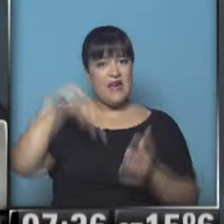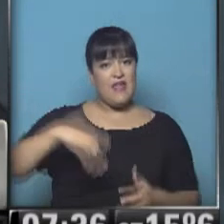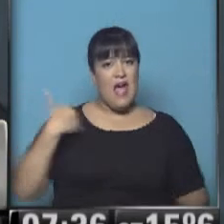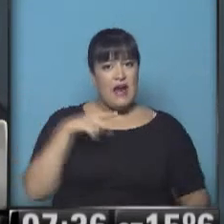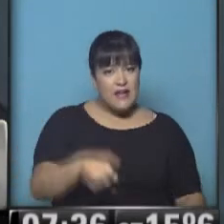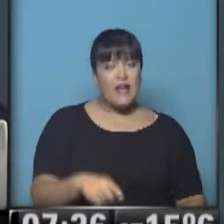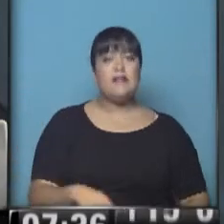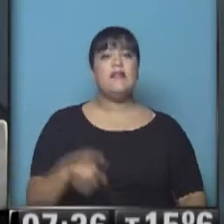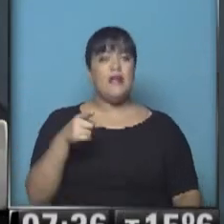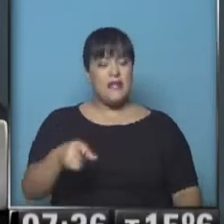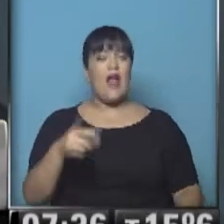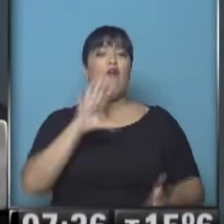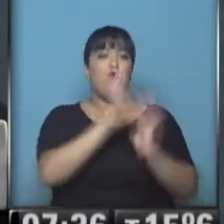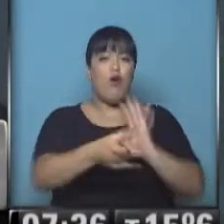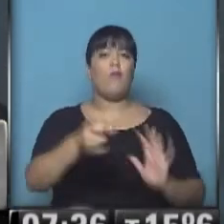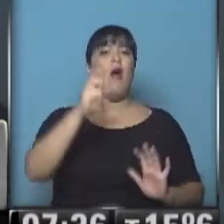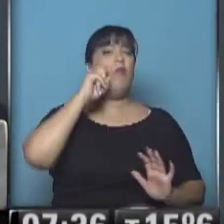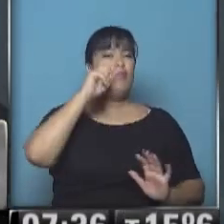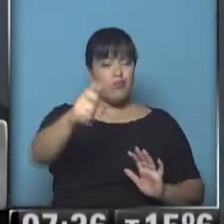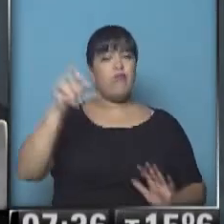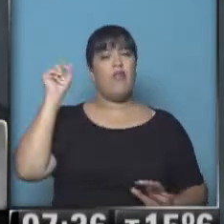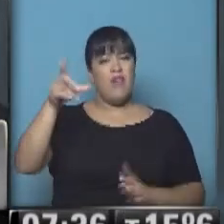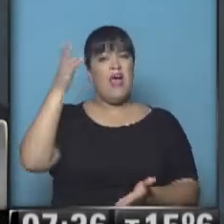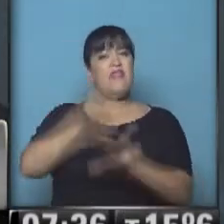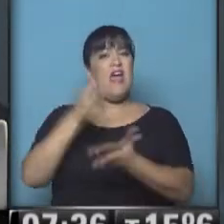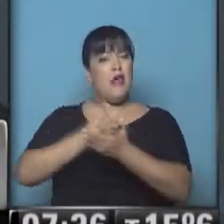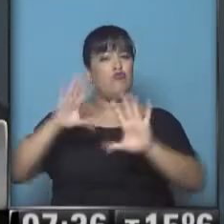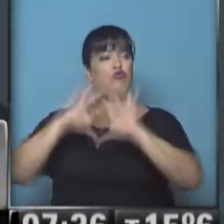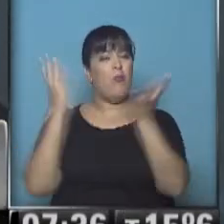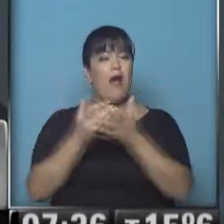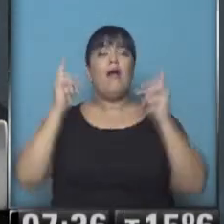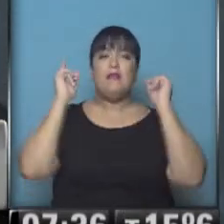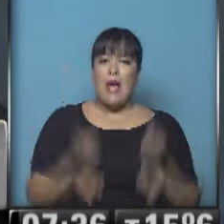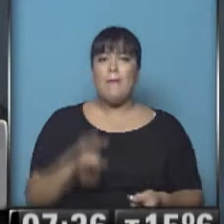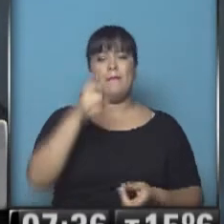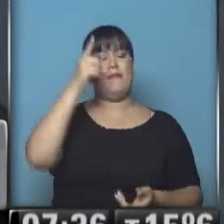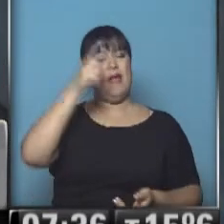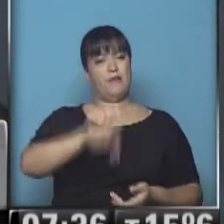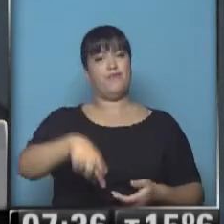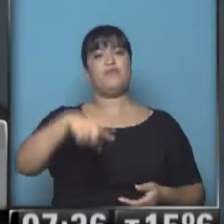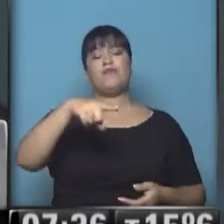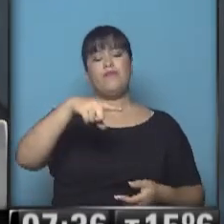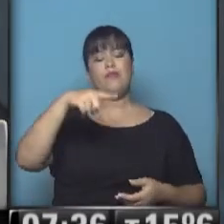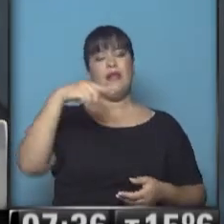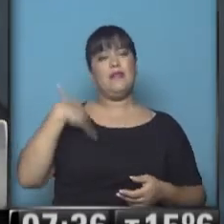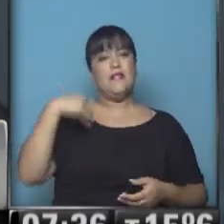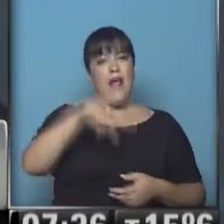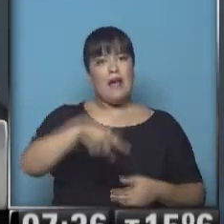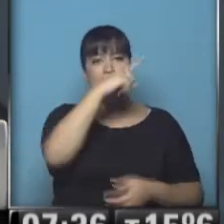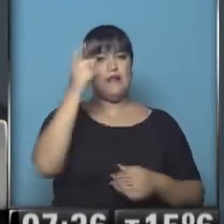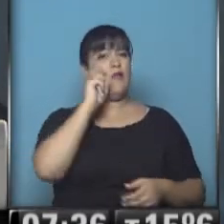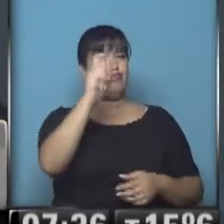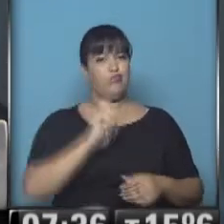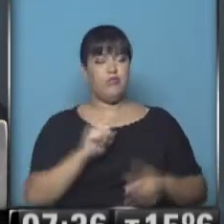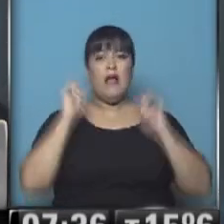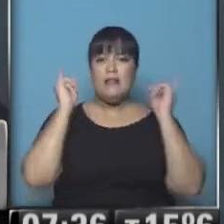resultan violatorias de la obligación de respetar la soberanía en unidades de los estados de la obligación de